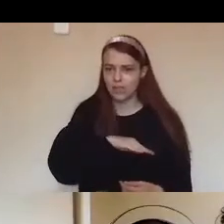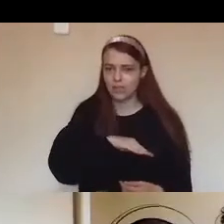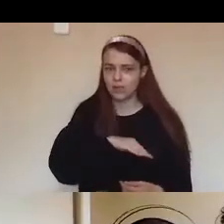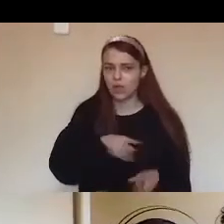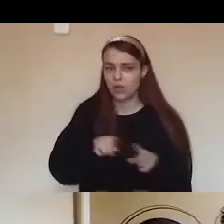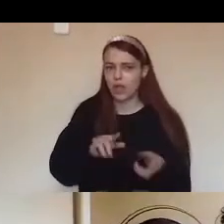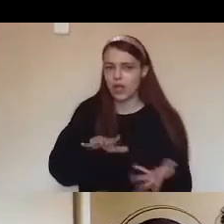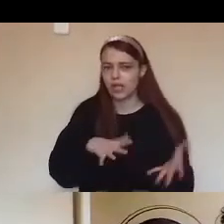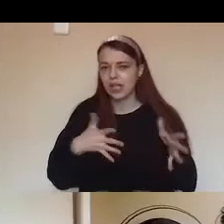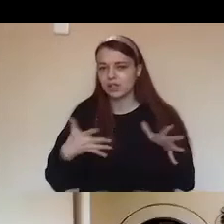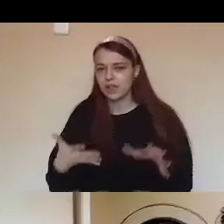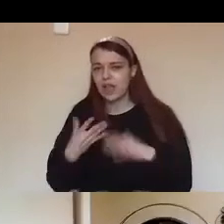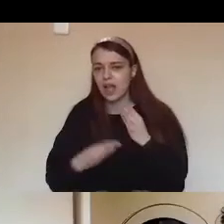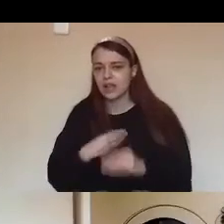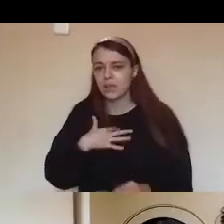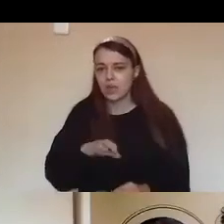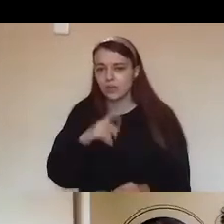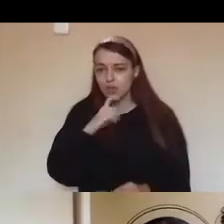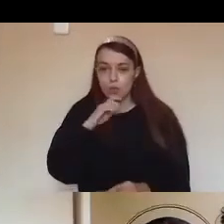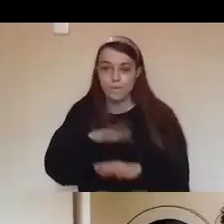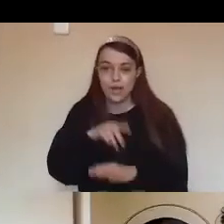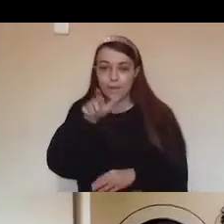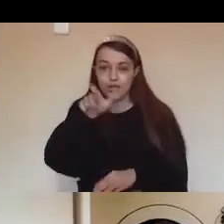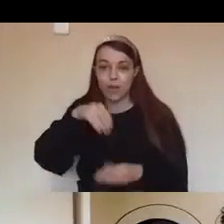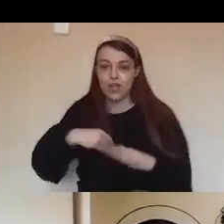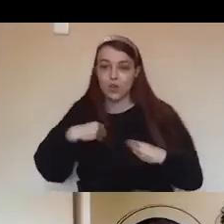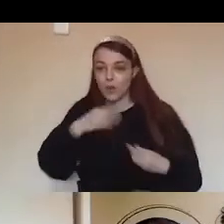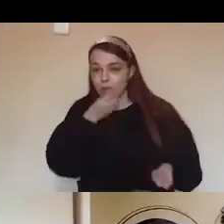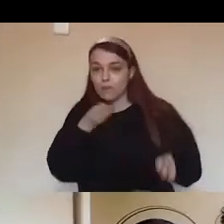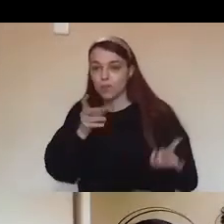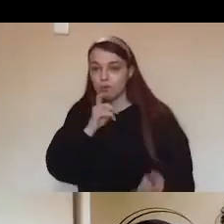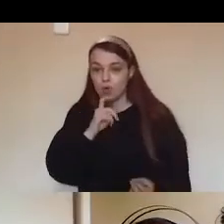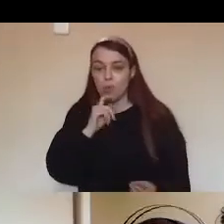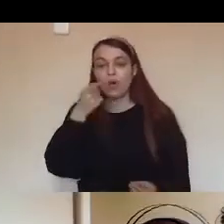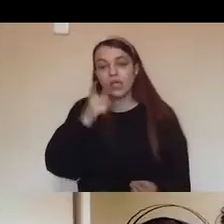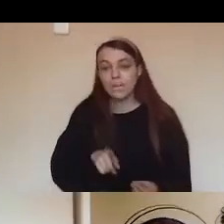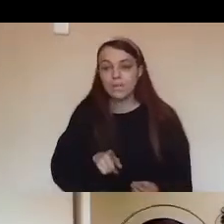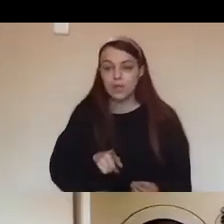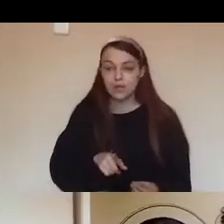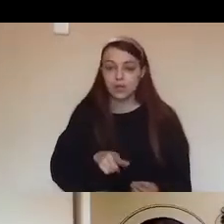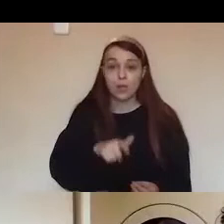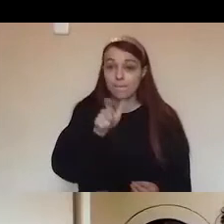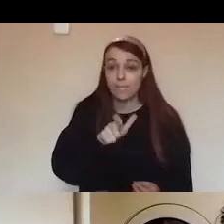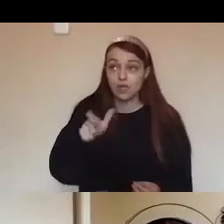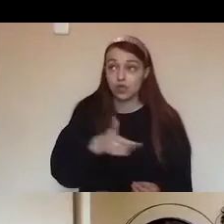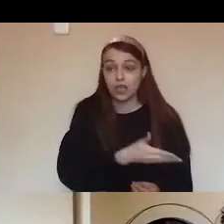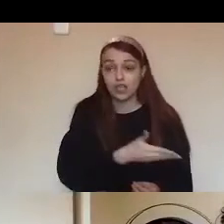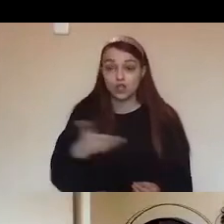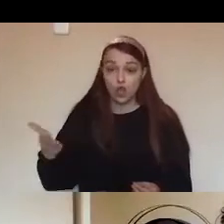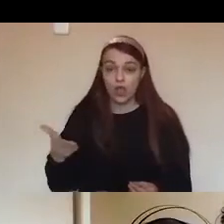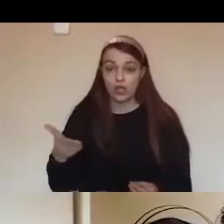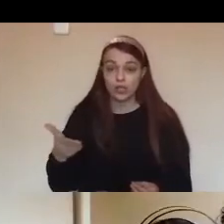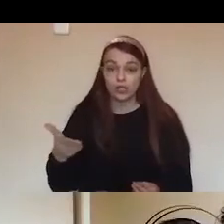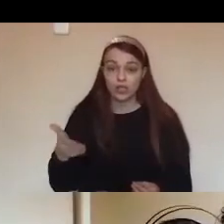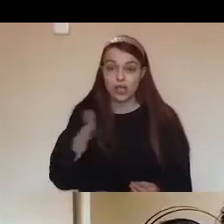de esto a las comunidades locales? Y también damos a conocer a todas las personas de este gran capital